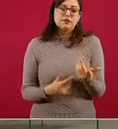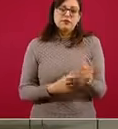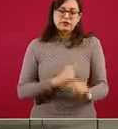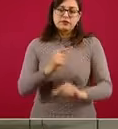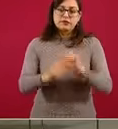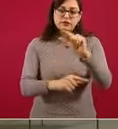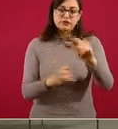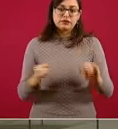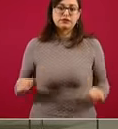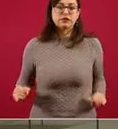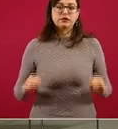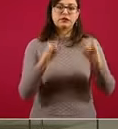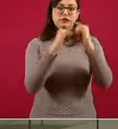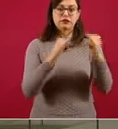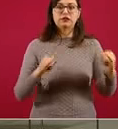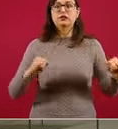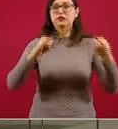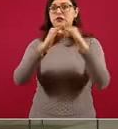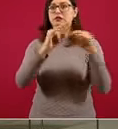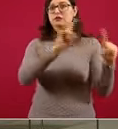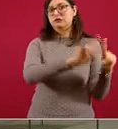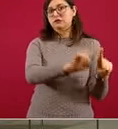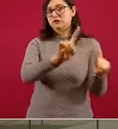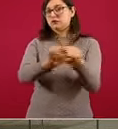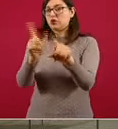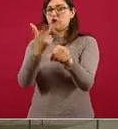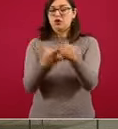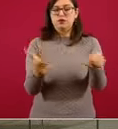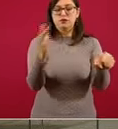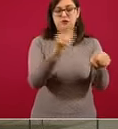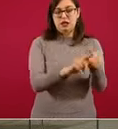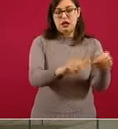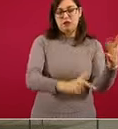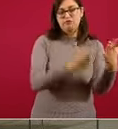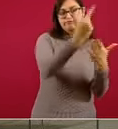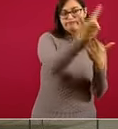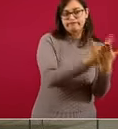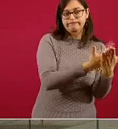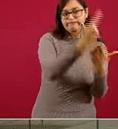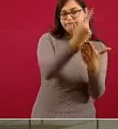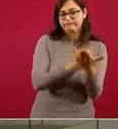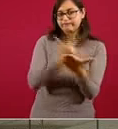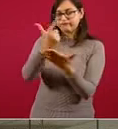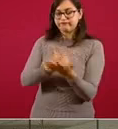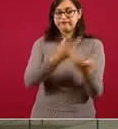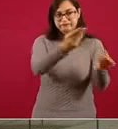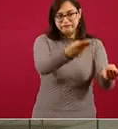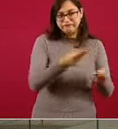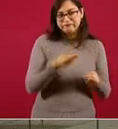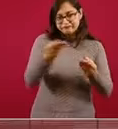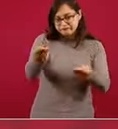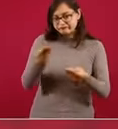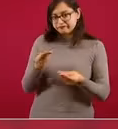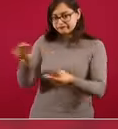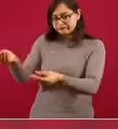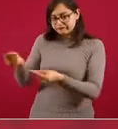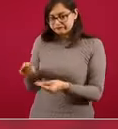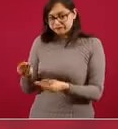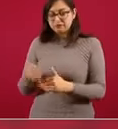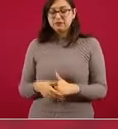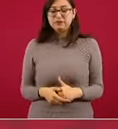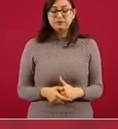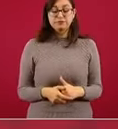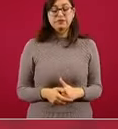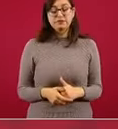dando los censos de tanto a nivel institucional como por unidad hospitalaria. Y uno de